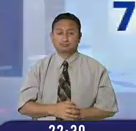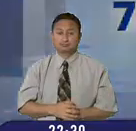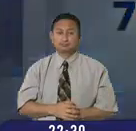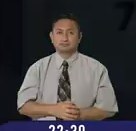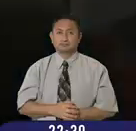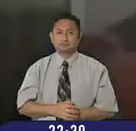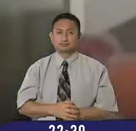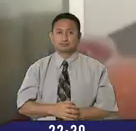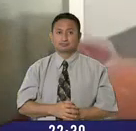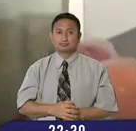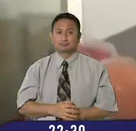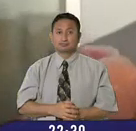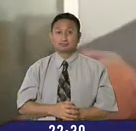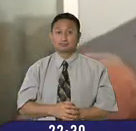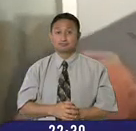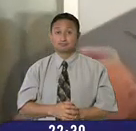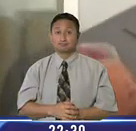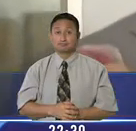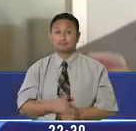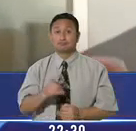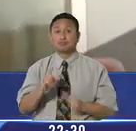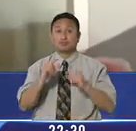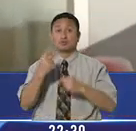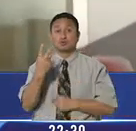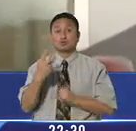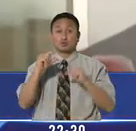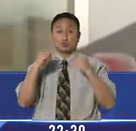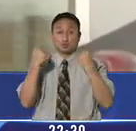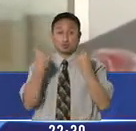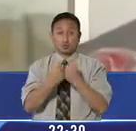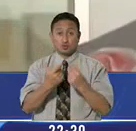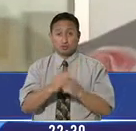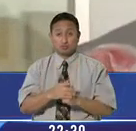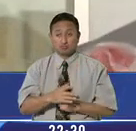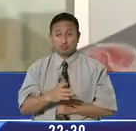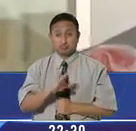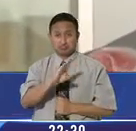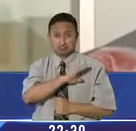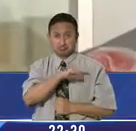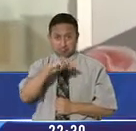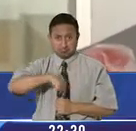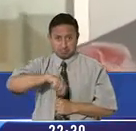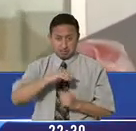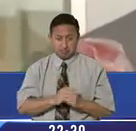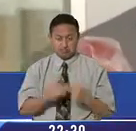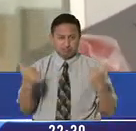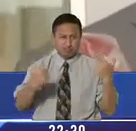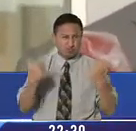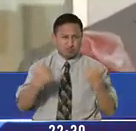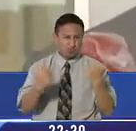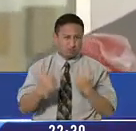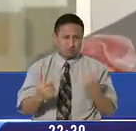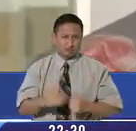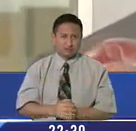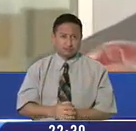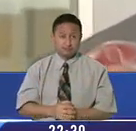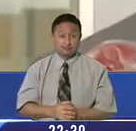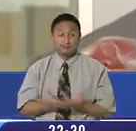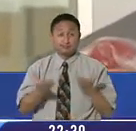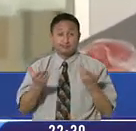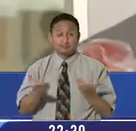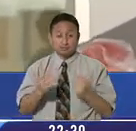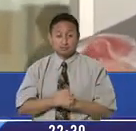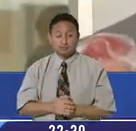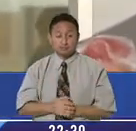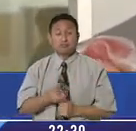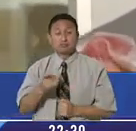en Guayaquil. Una guerra entre estas organizaciones, y lo que se está produciendo es básicamente eso, entrar